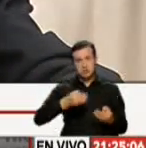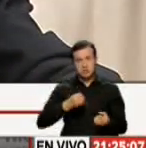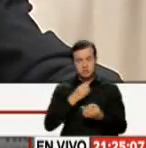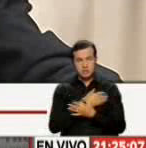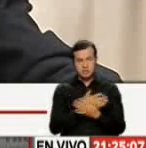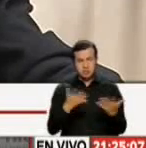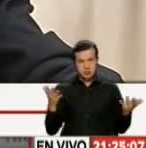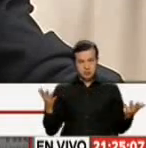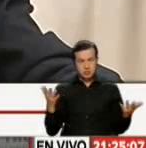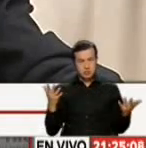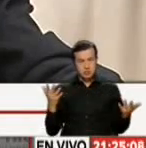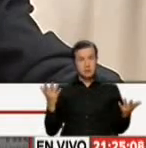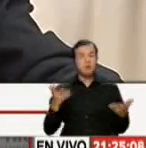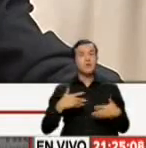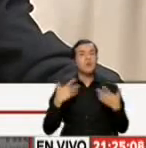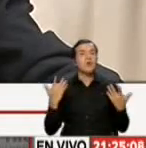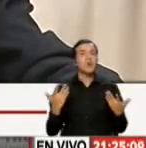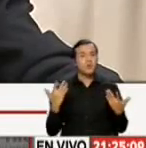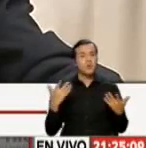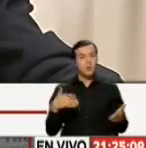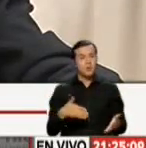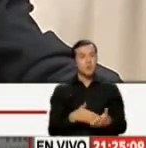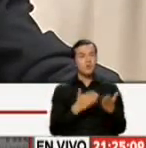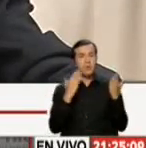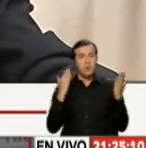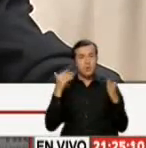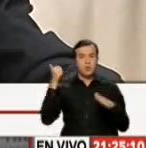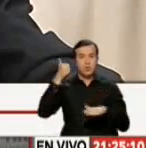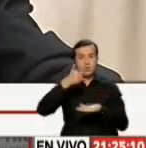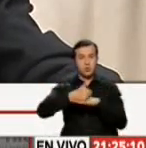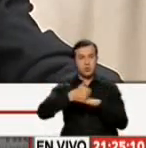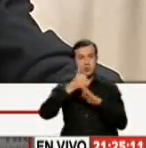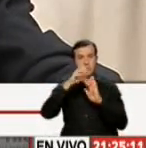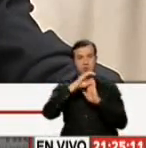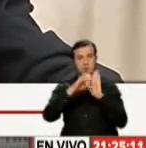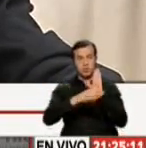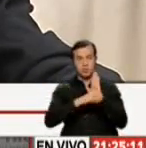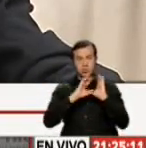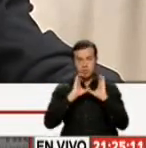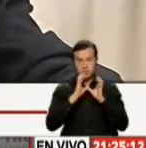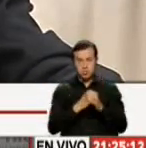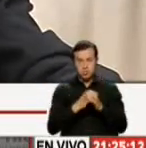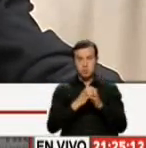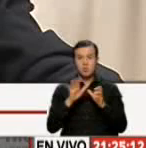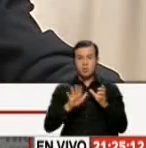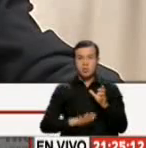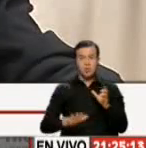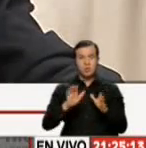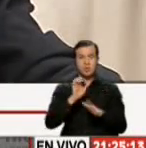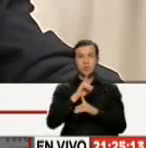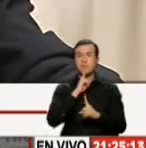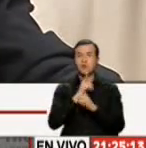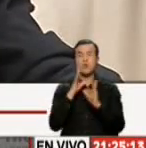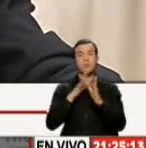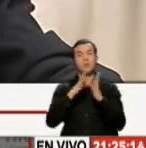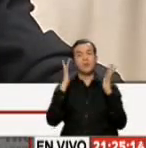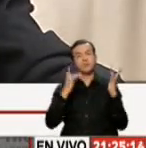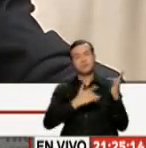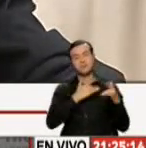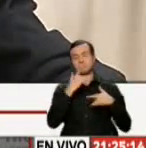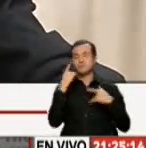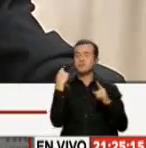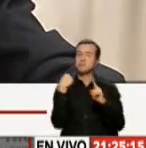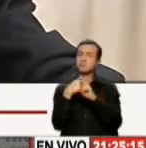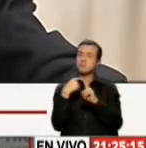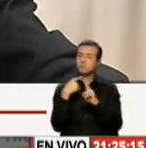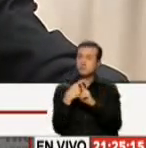resolución, nada menos que contra la Corte Constitucional, en la que el pueblo ecuatoriano tenía muchas esperanzas que no